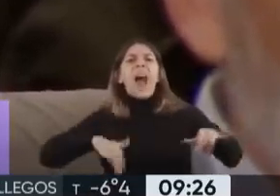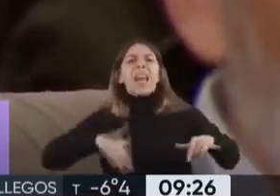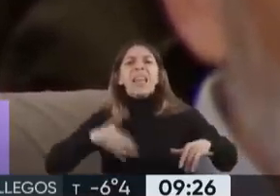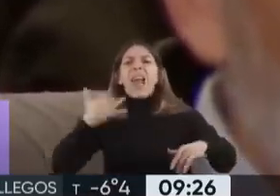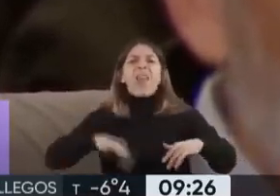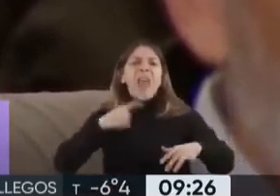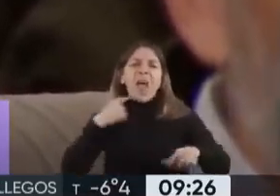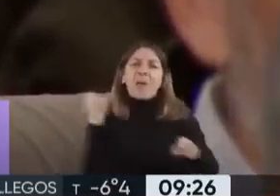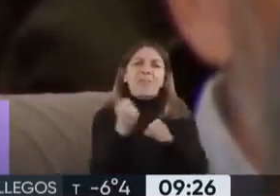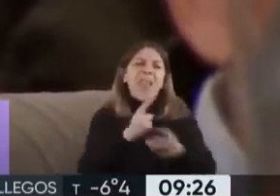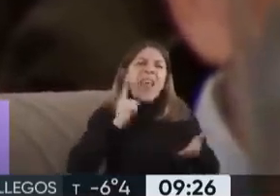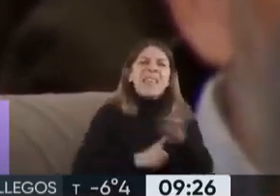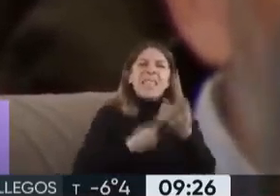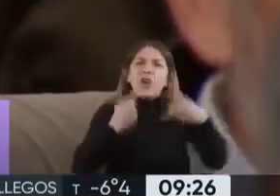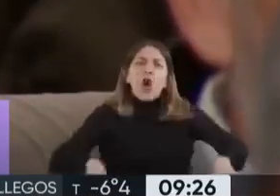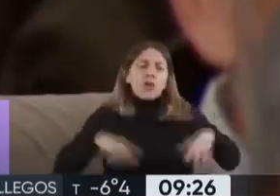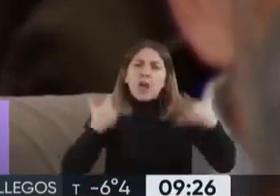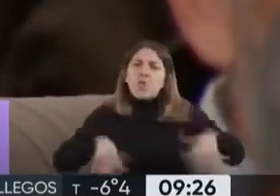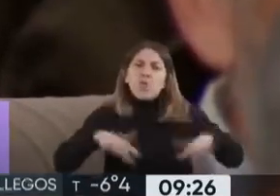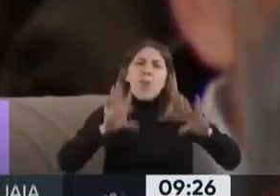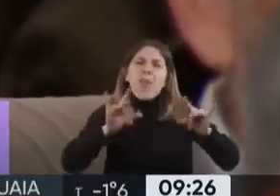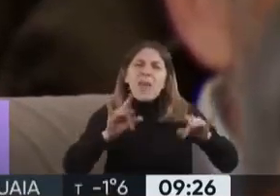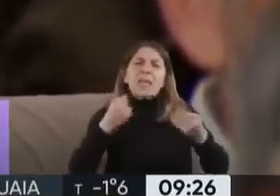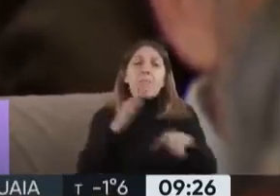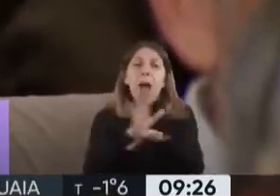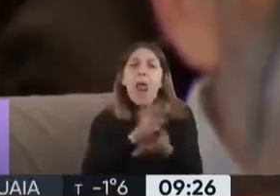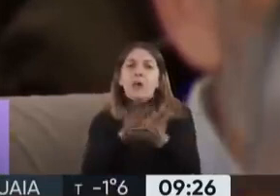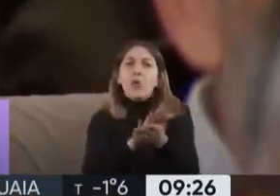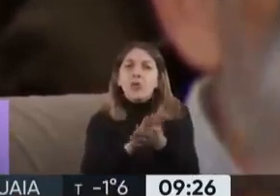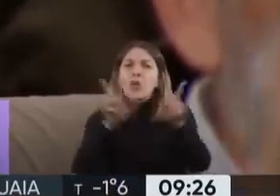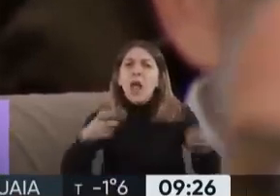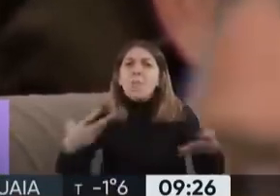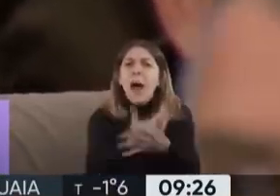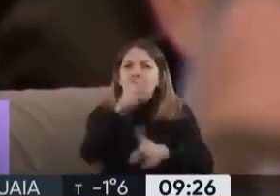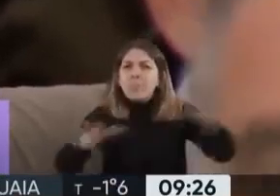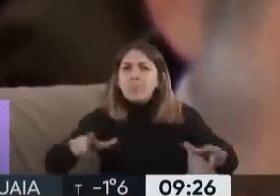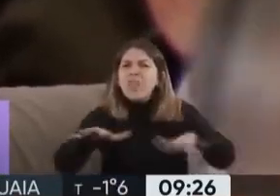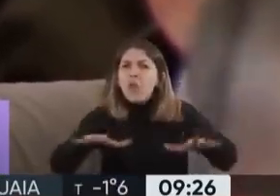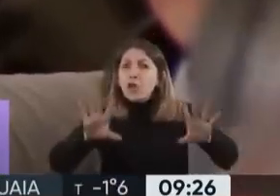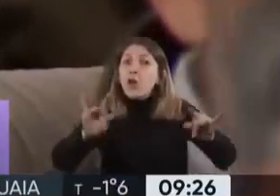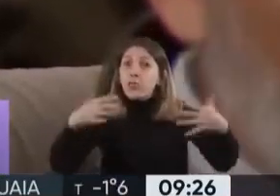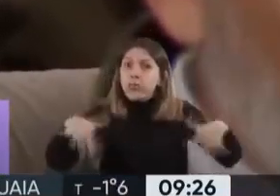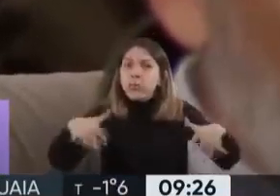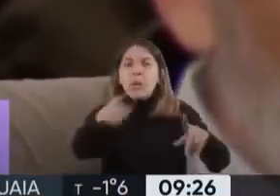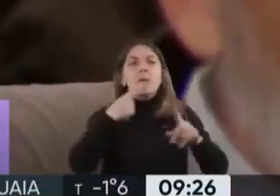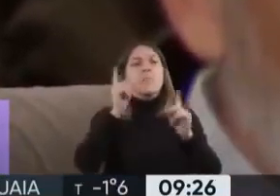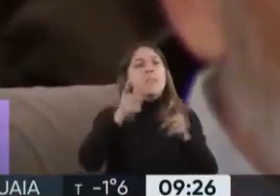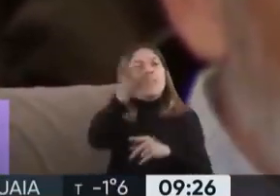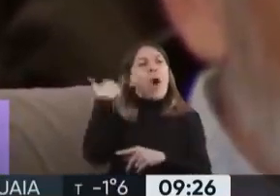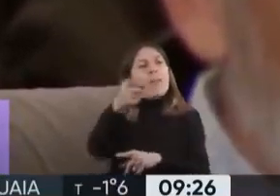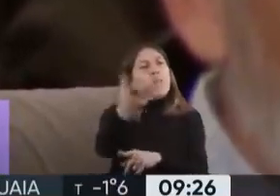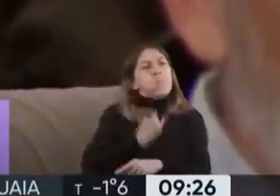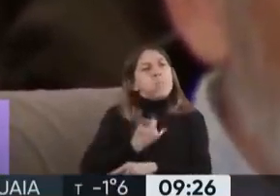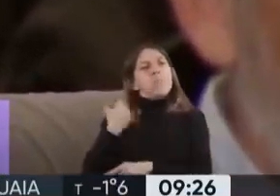acciones dolorosas para beneficiarse de esas acciones dolorosas a esto se refería el fondo cuando usted ahora anuncia